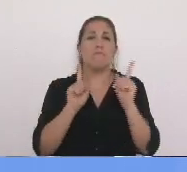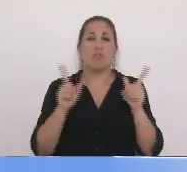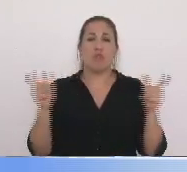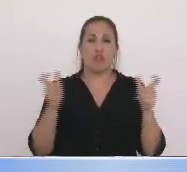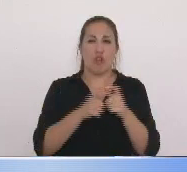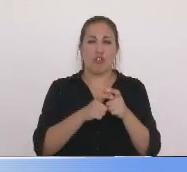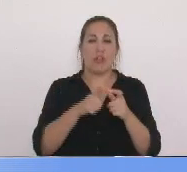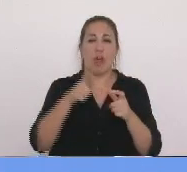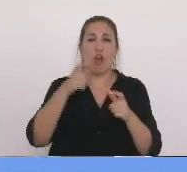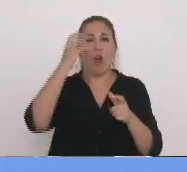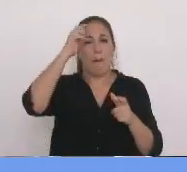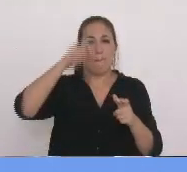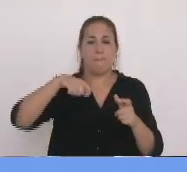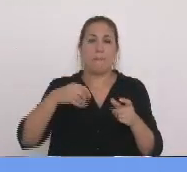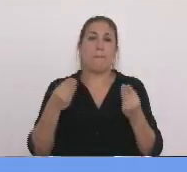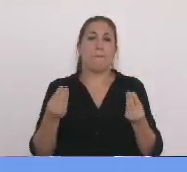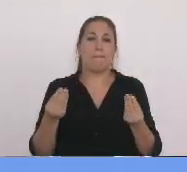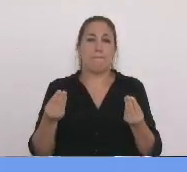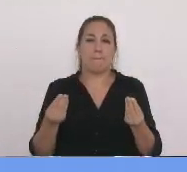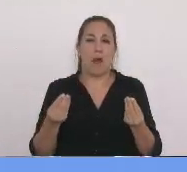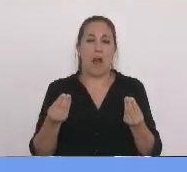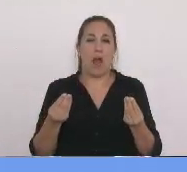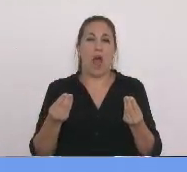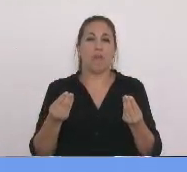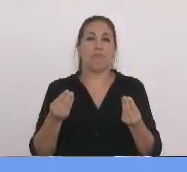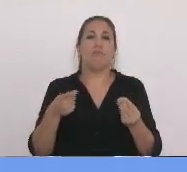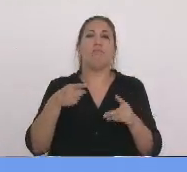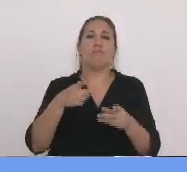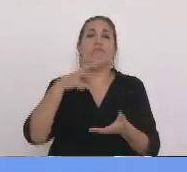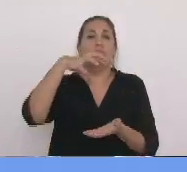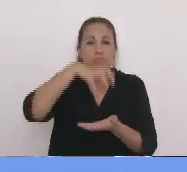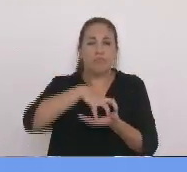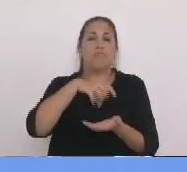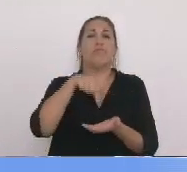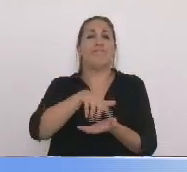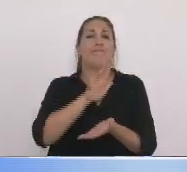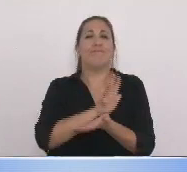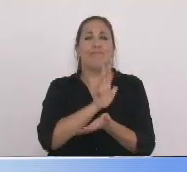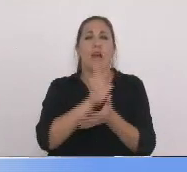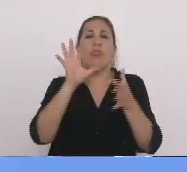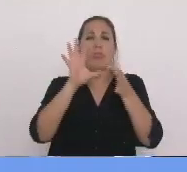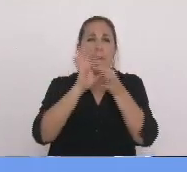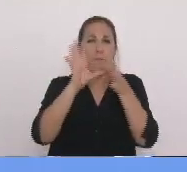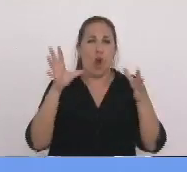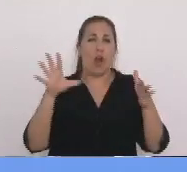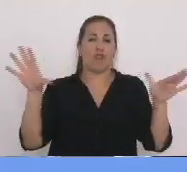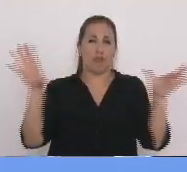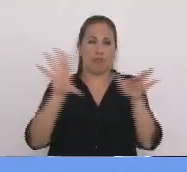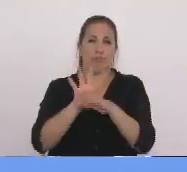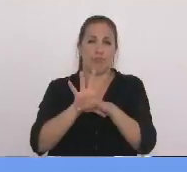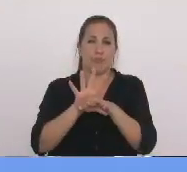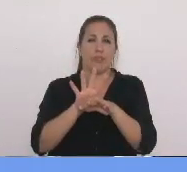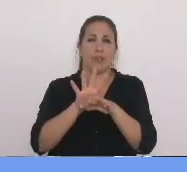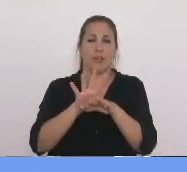magistratura para que sea un órgano más democrático más efectivo más